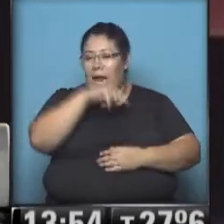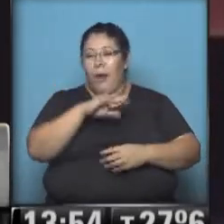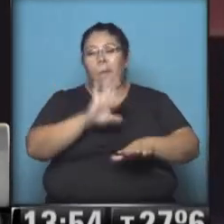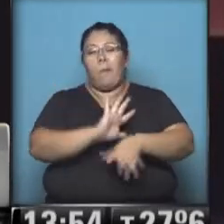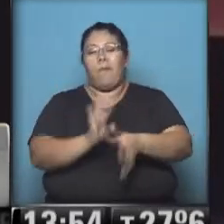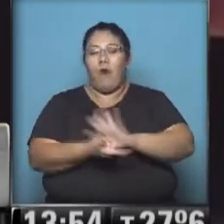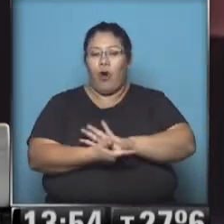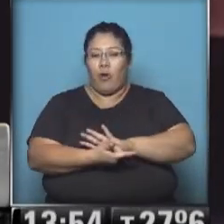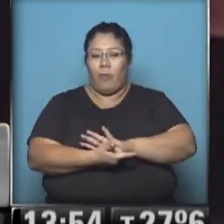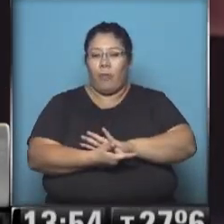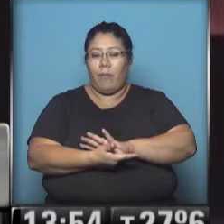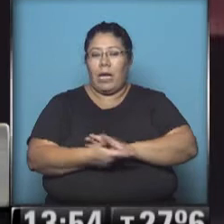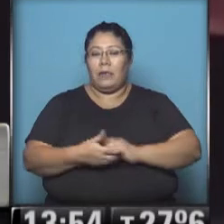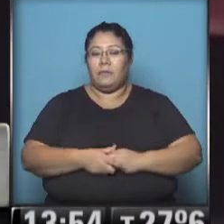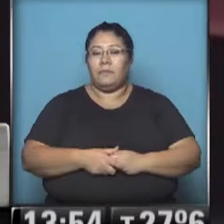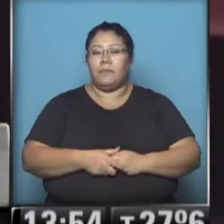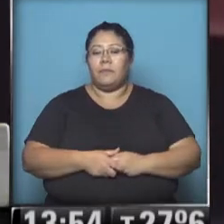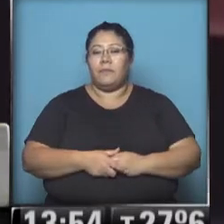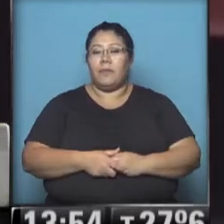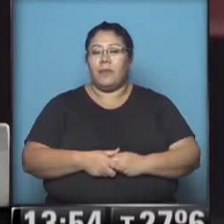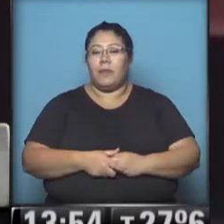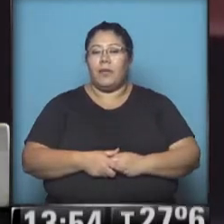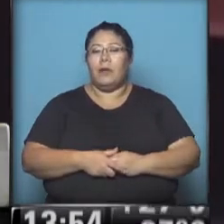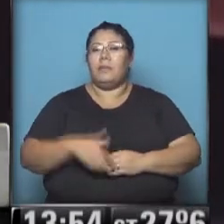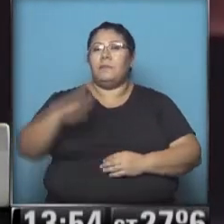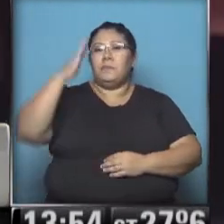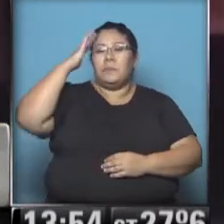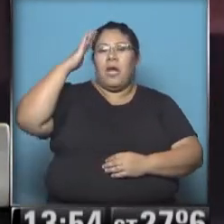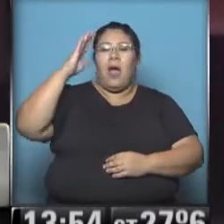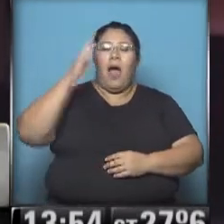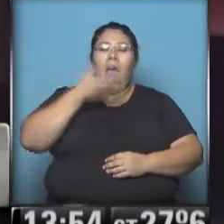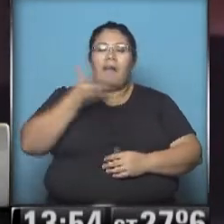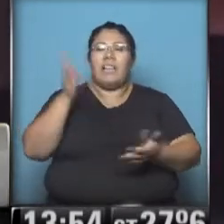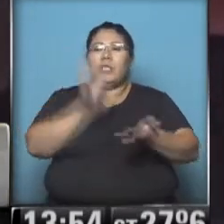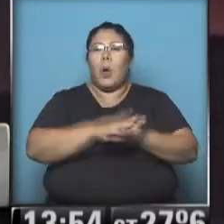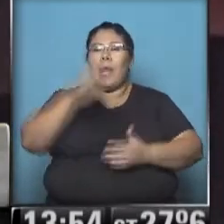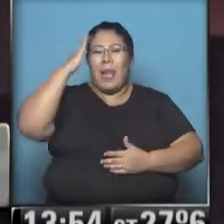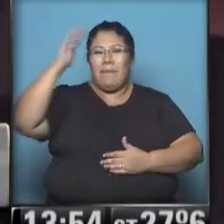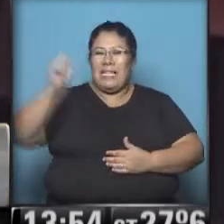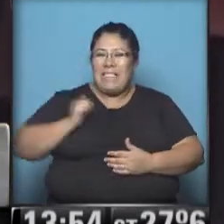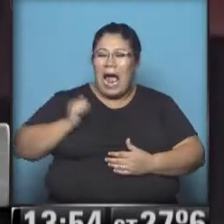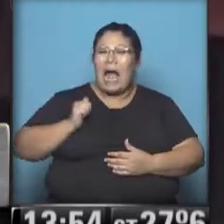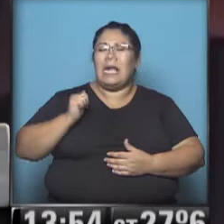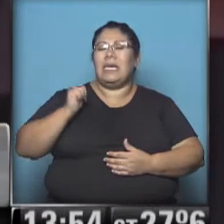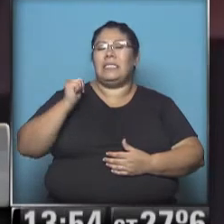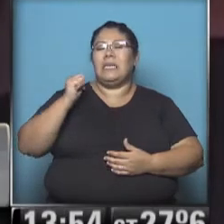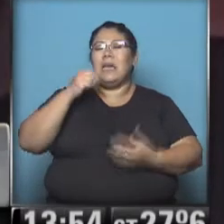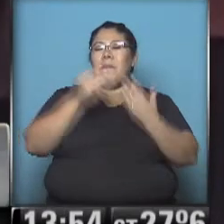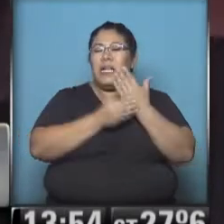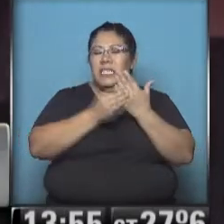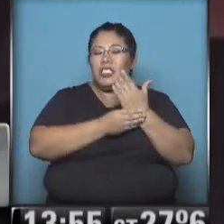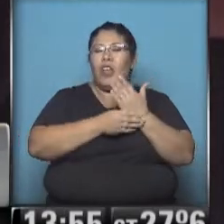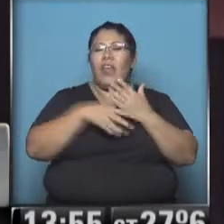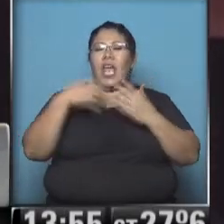su perpetuo despegar es los militares los ministros de economía lo que estuvo como estuvo cruzada y